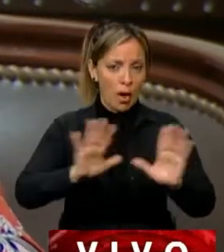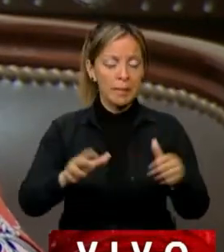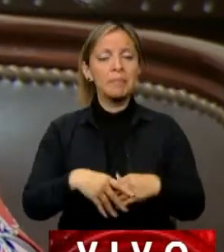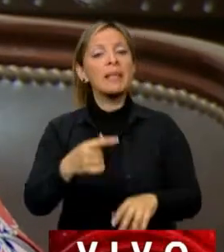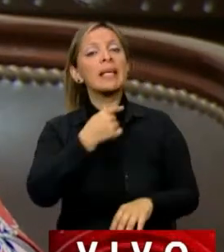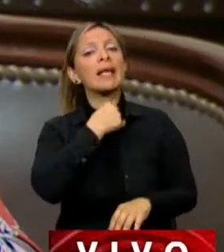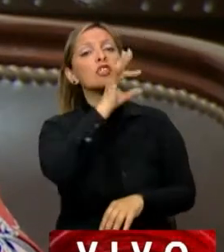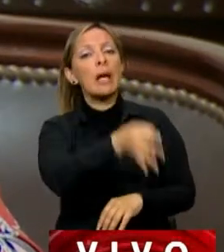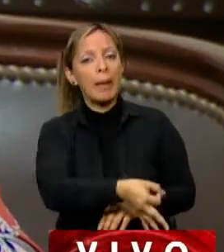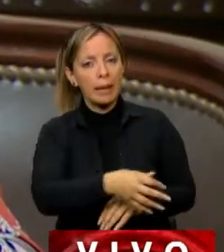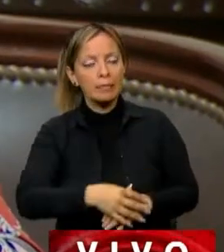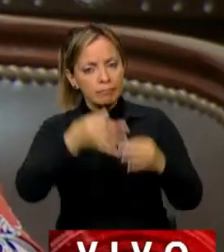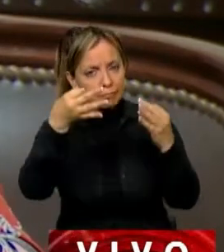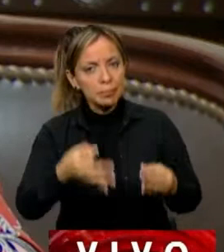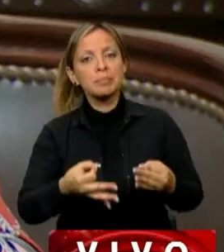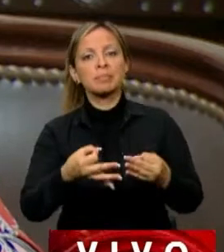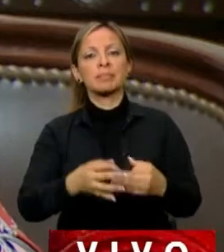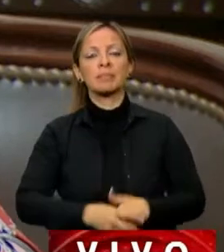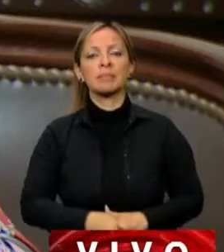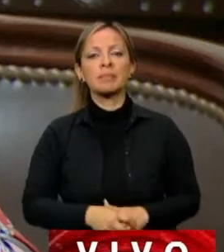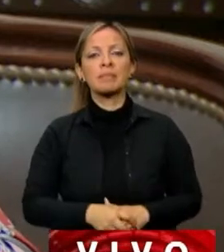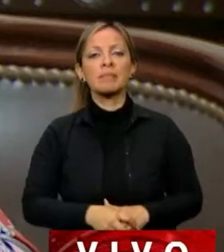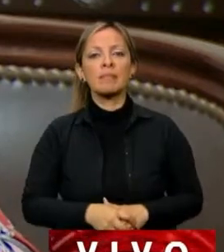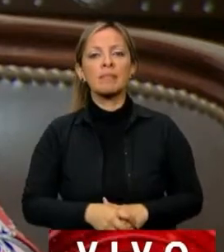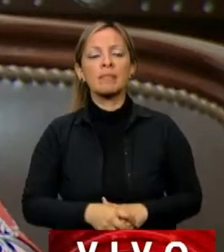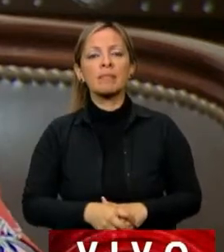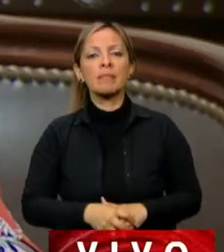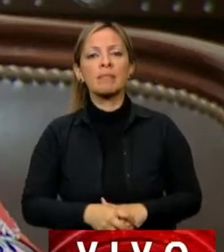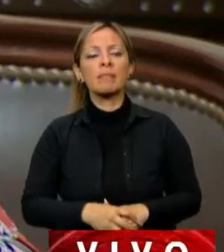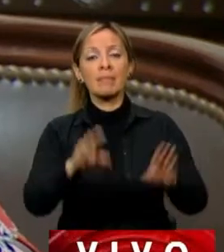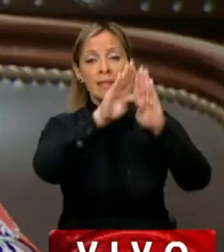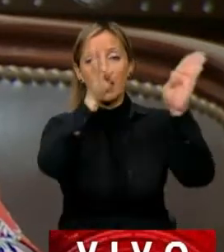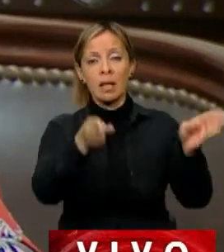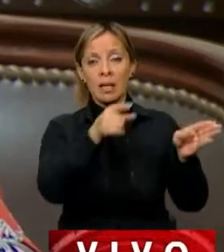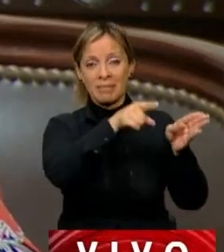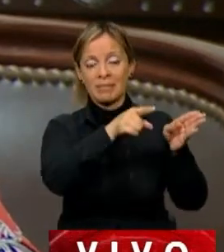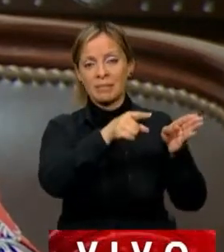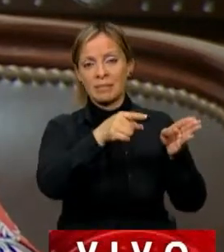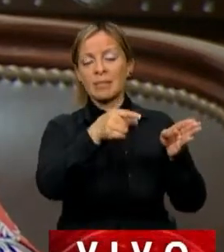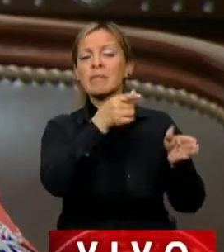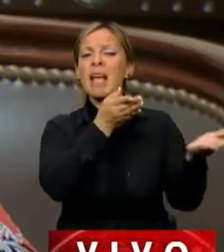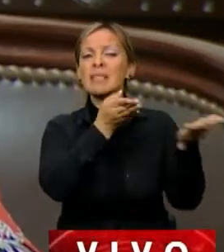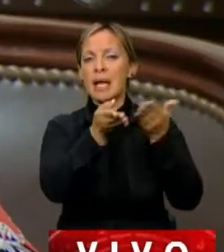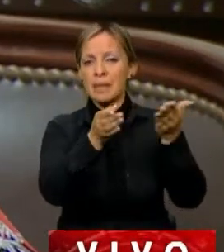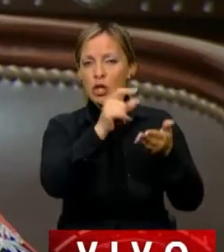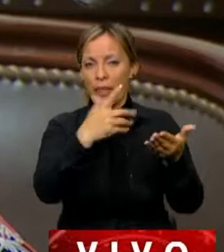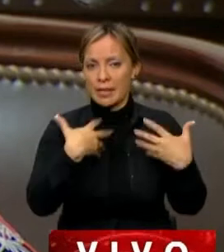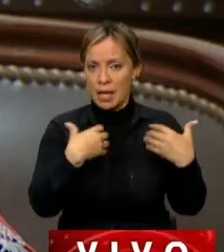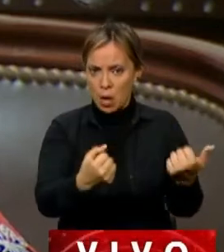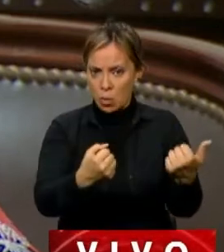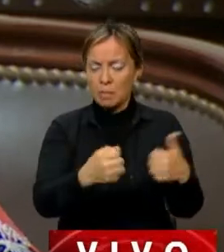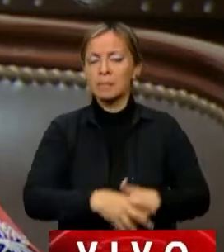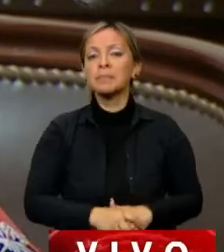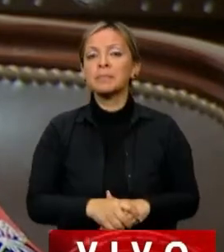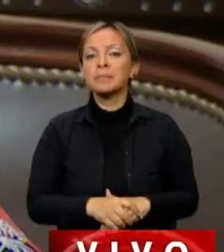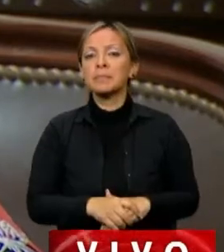saber concretamente la Superintendencia de Servicios de Salud,